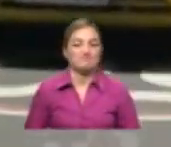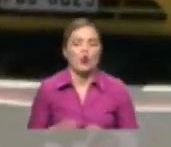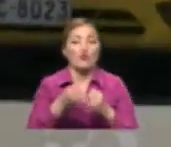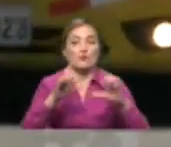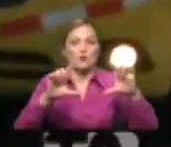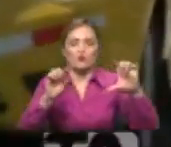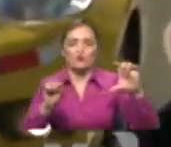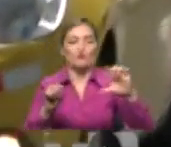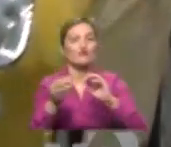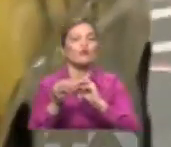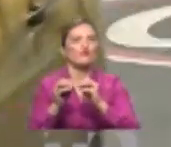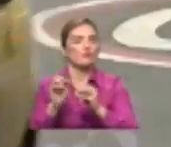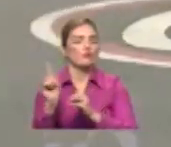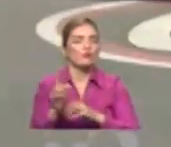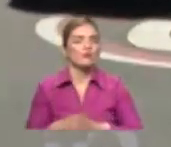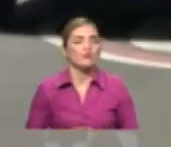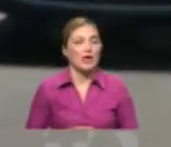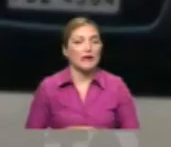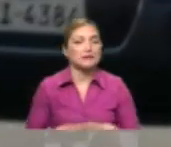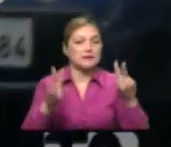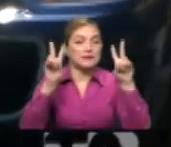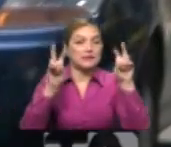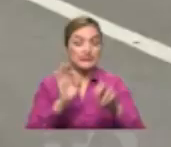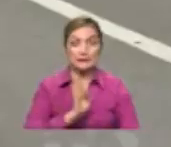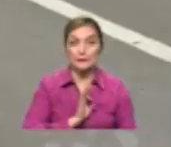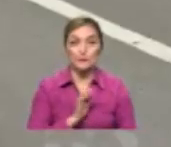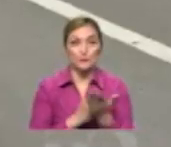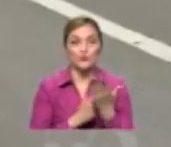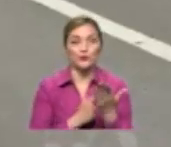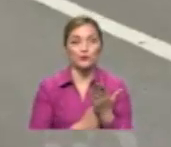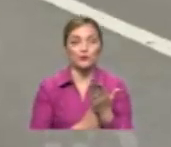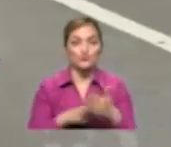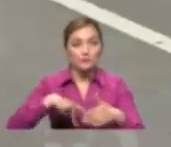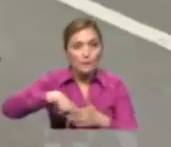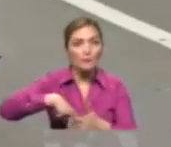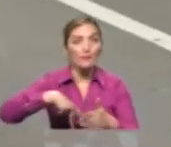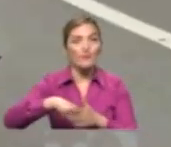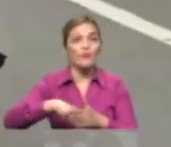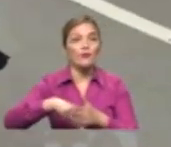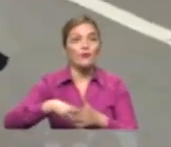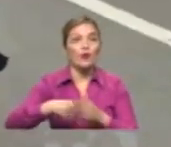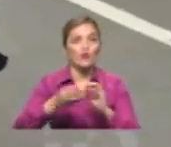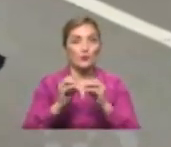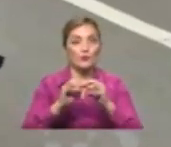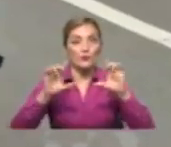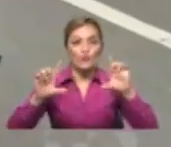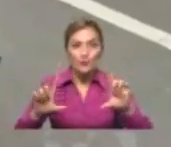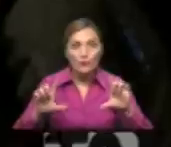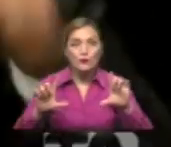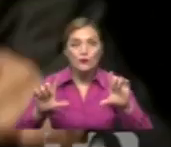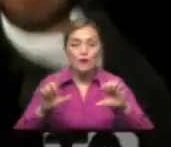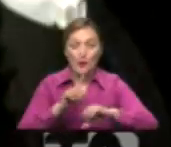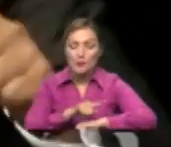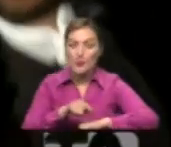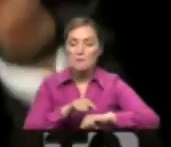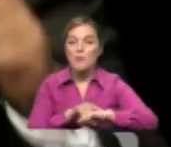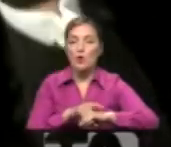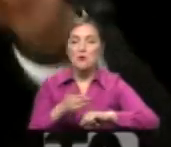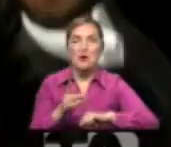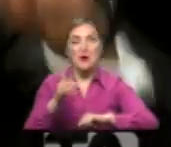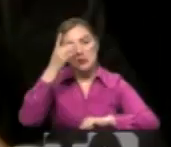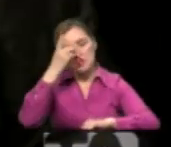aspectos dentro del campo normativo que se deben considerar pues si la medida de restricción de circulación por número de placa es sólo del tiempo bastará